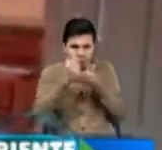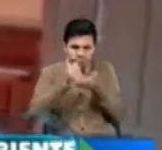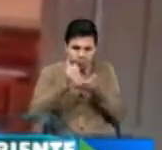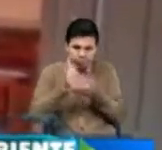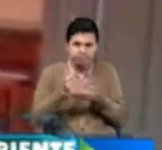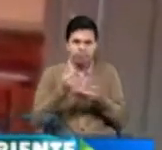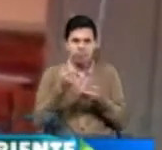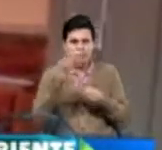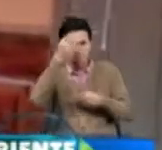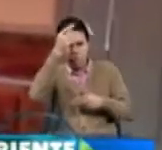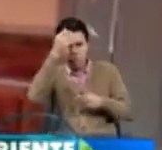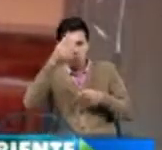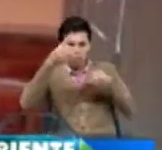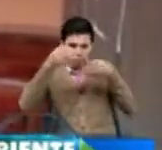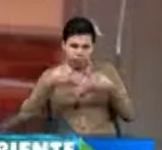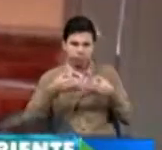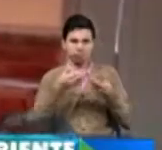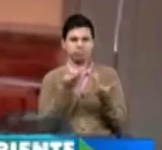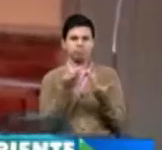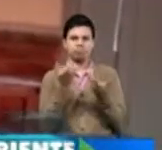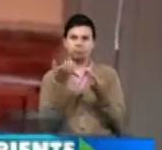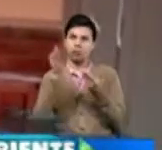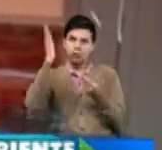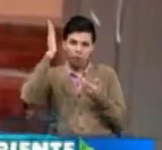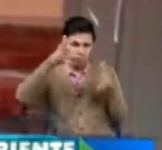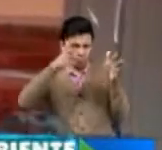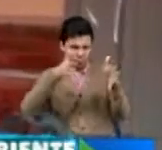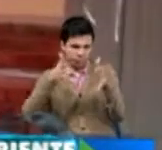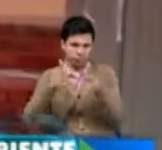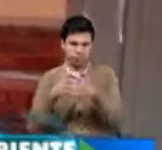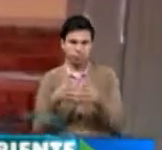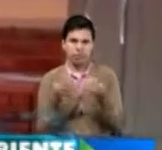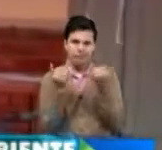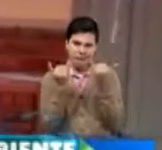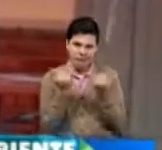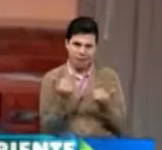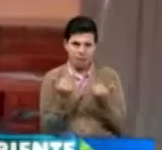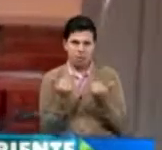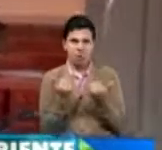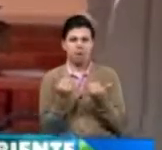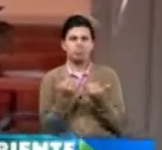especialmente en los valores cristianos en ese momento. Y ya en este momento de la historia,